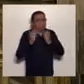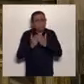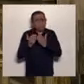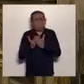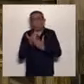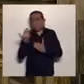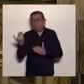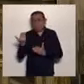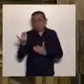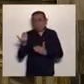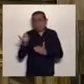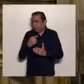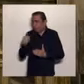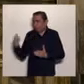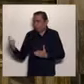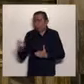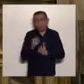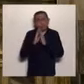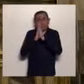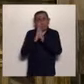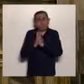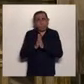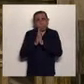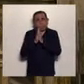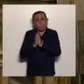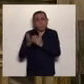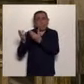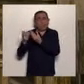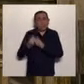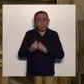mundo, ten piedad de